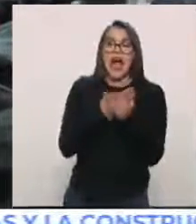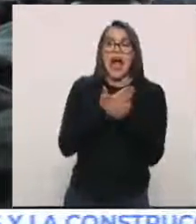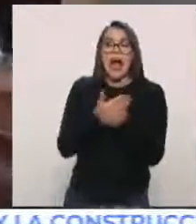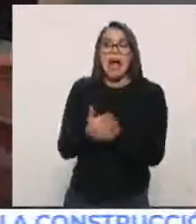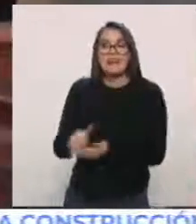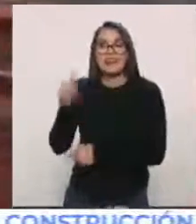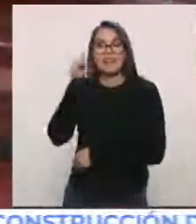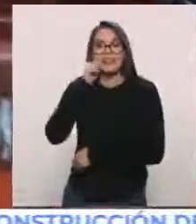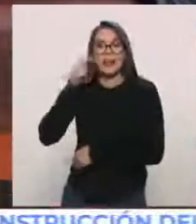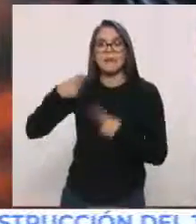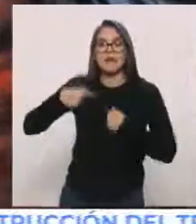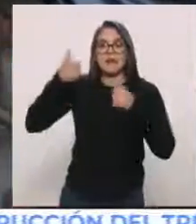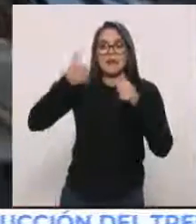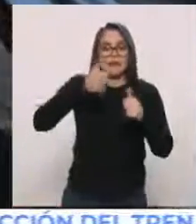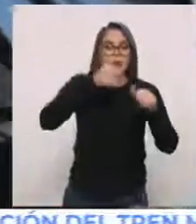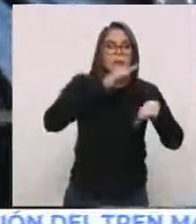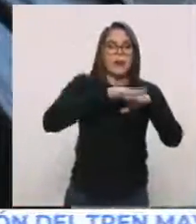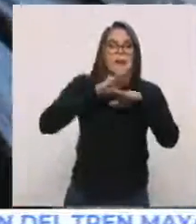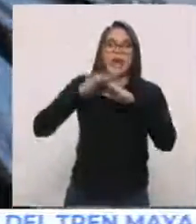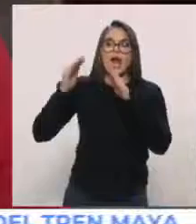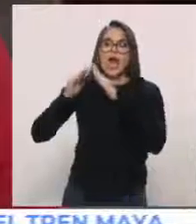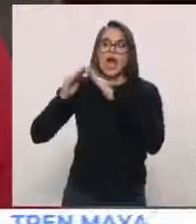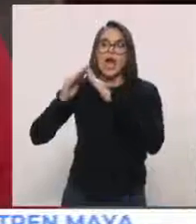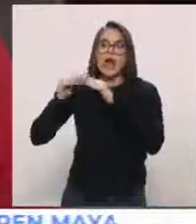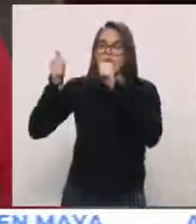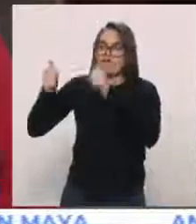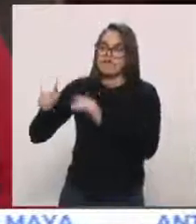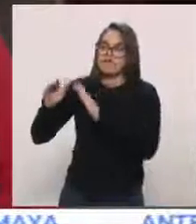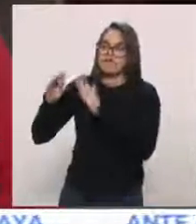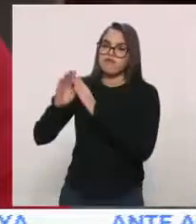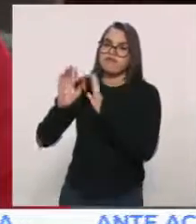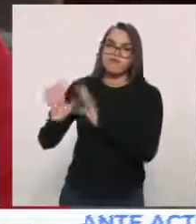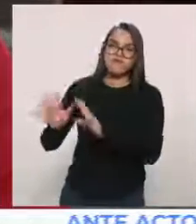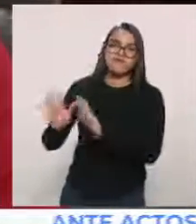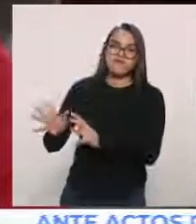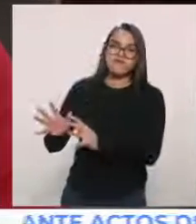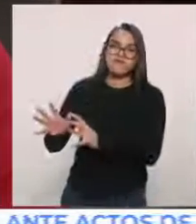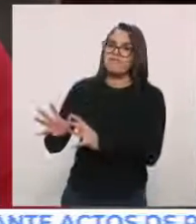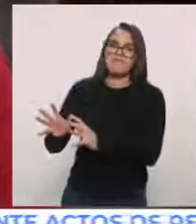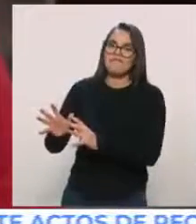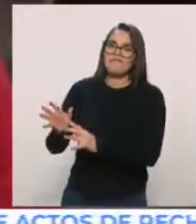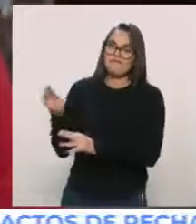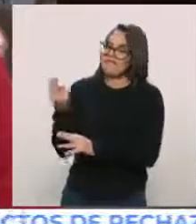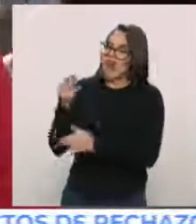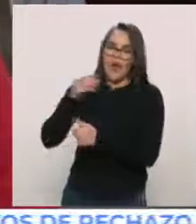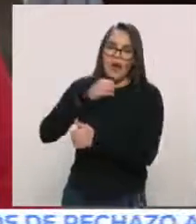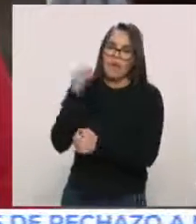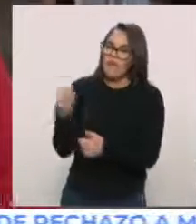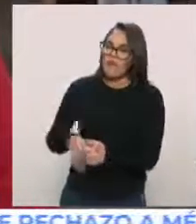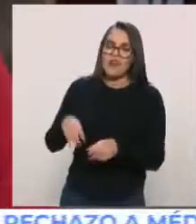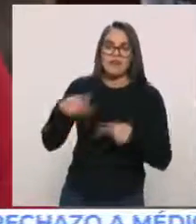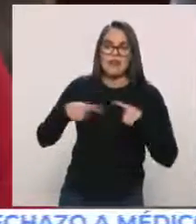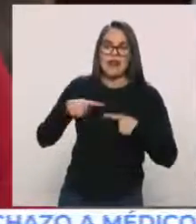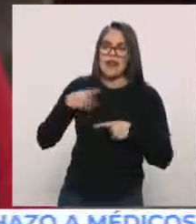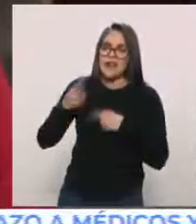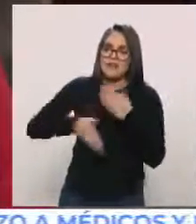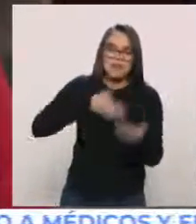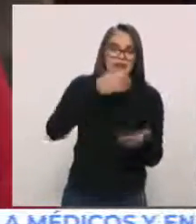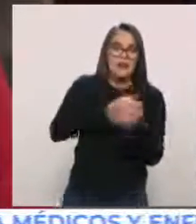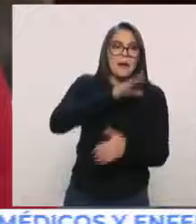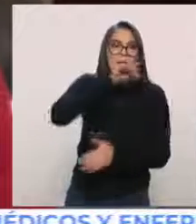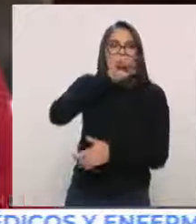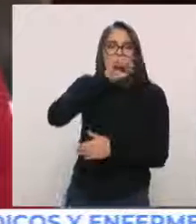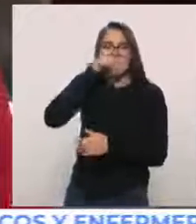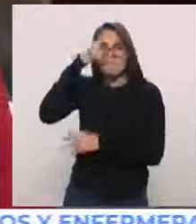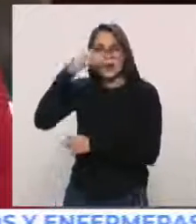manera habitual y no es posible mantener la basura en casa. No, creo que la gente no podría estar sin que se le retire la basura. Ahorita toda la